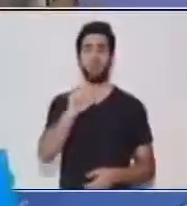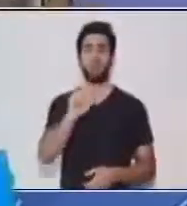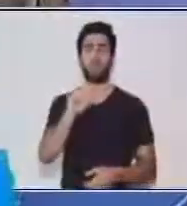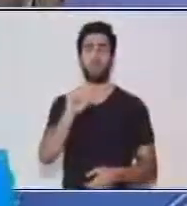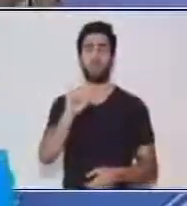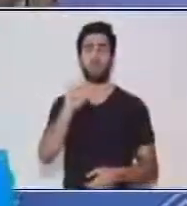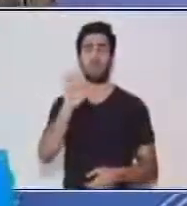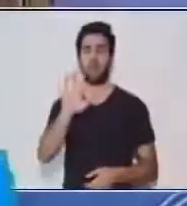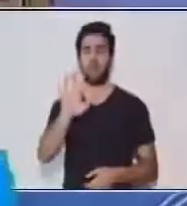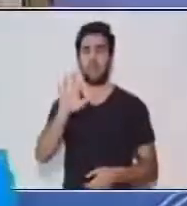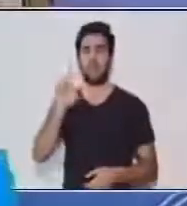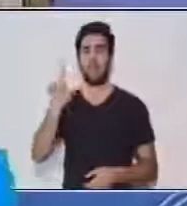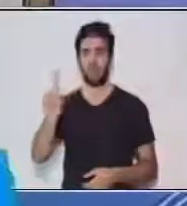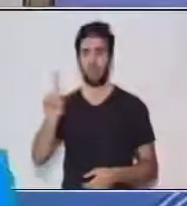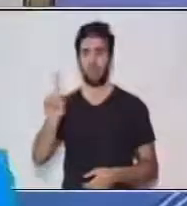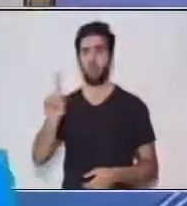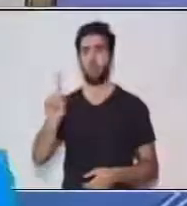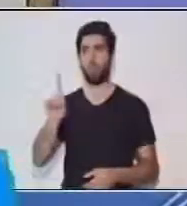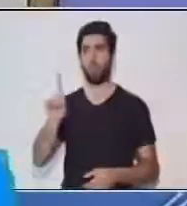0.51